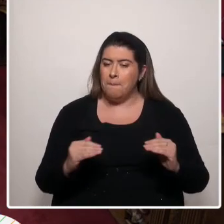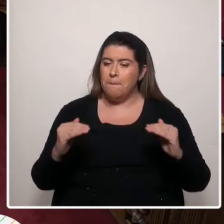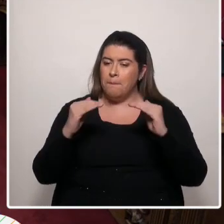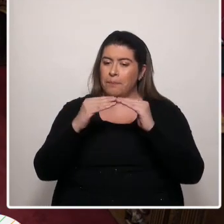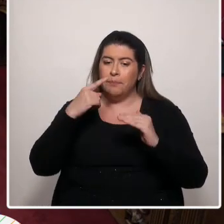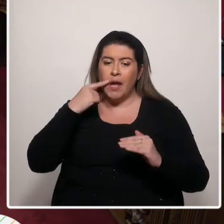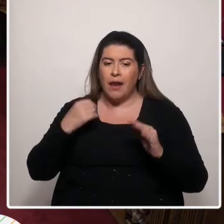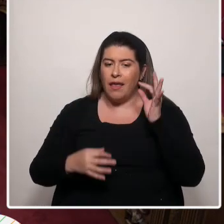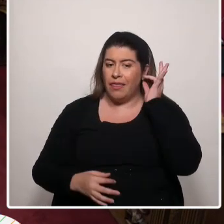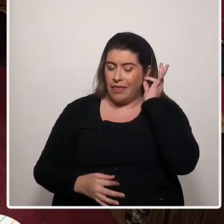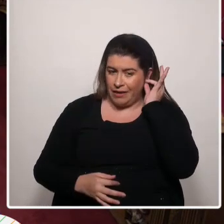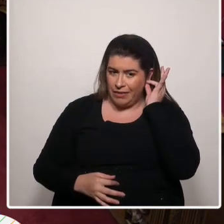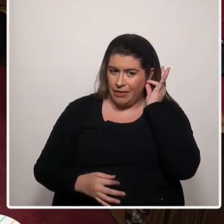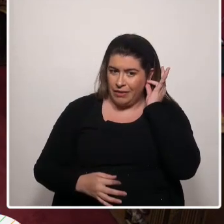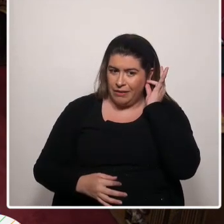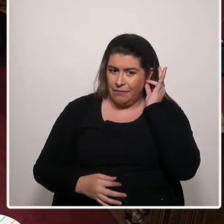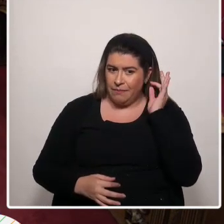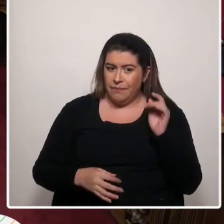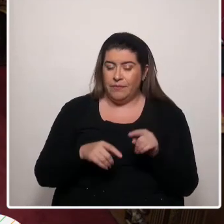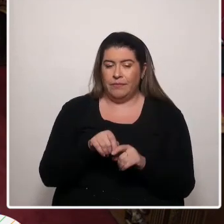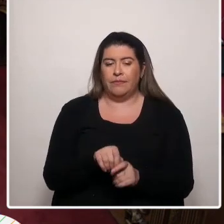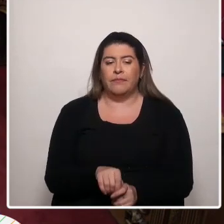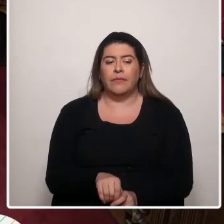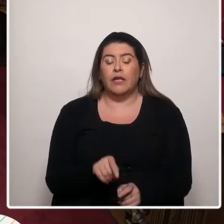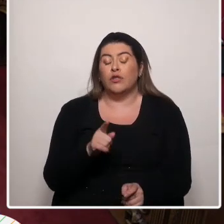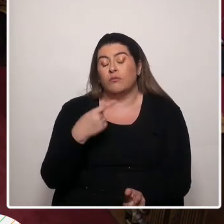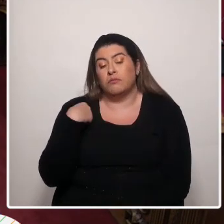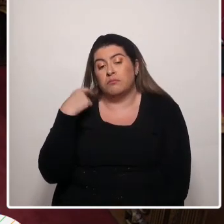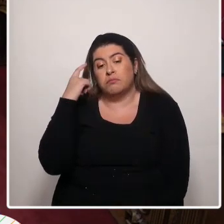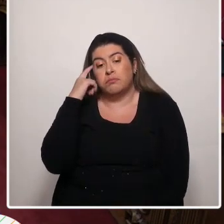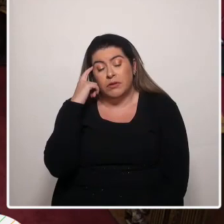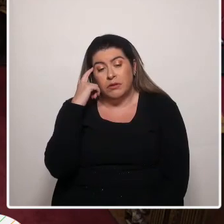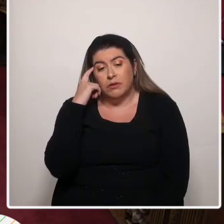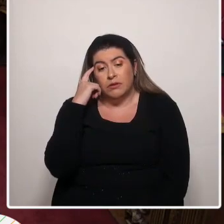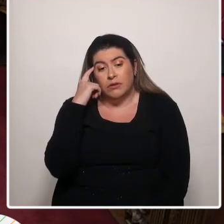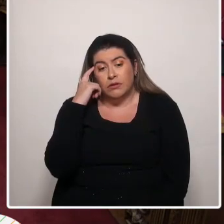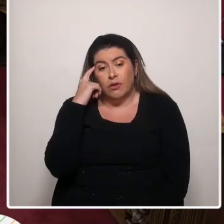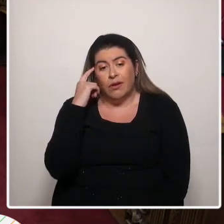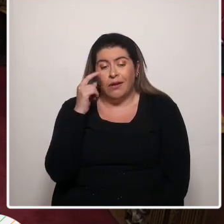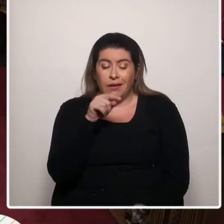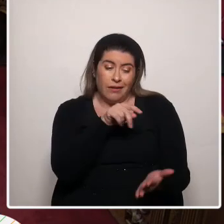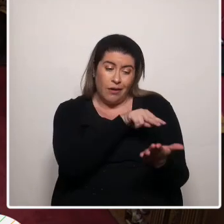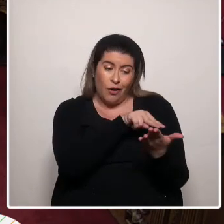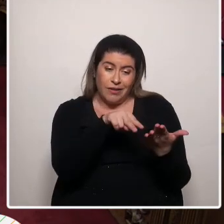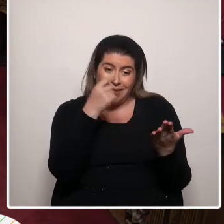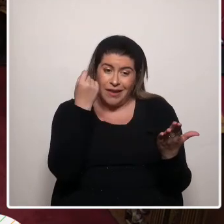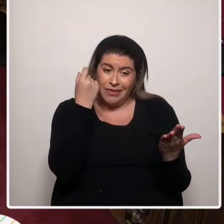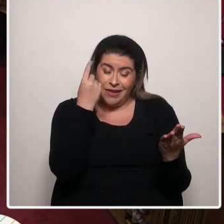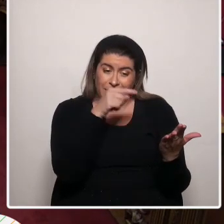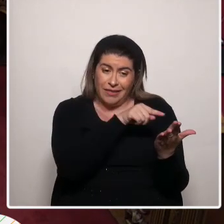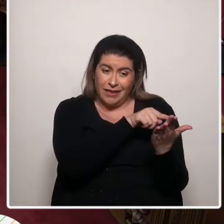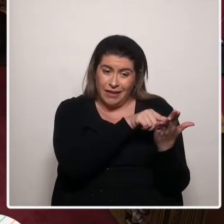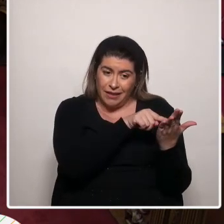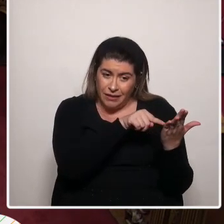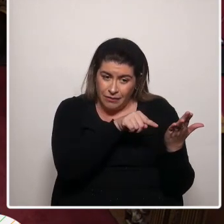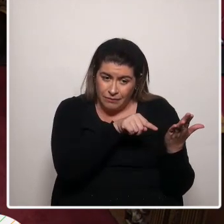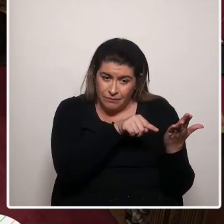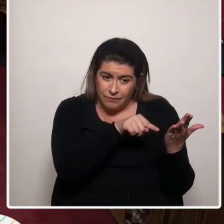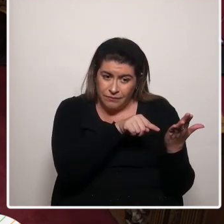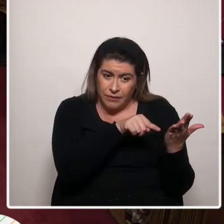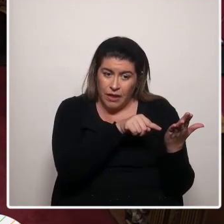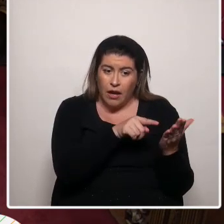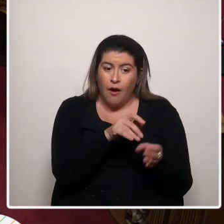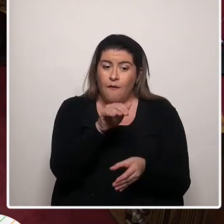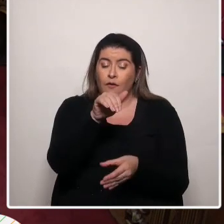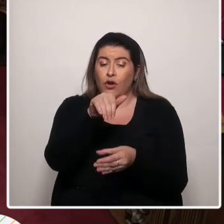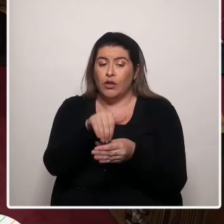cierto?, la igualdad material entre hombres y mujeres. A mí me parece que la interpretación que podemos esperar de esa norma es justamente que votemos